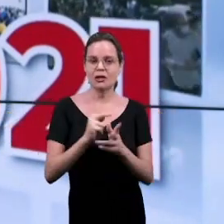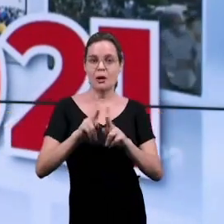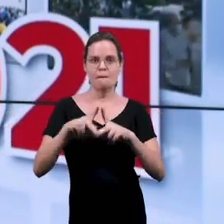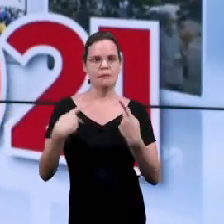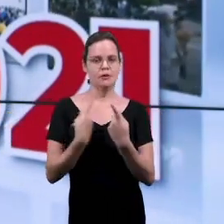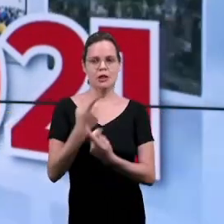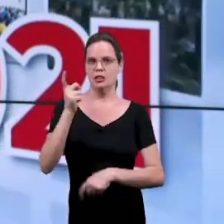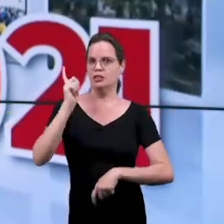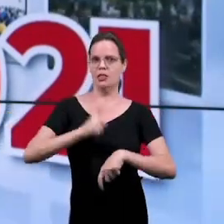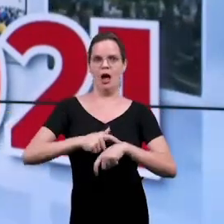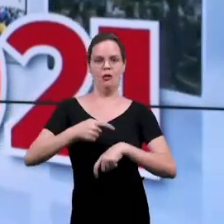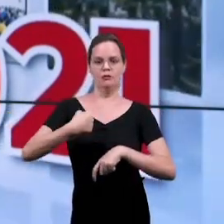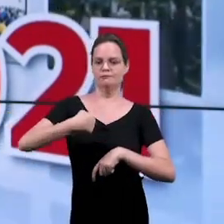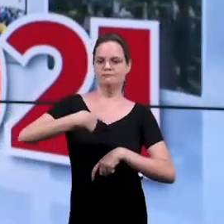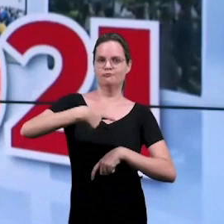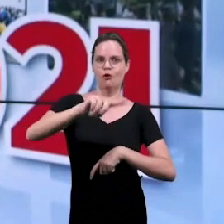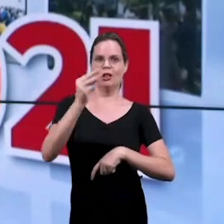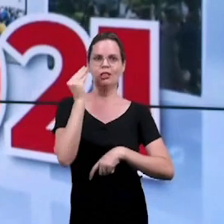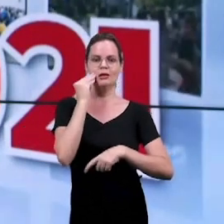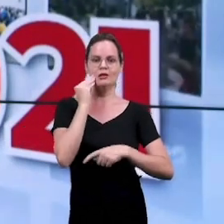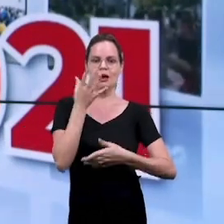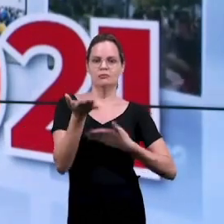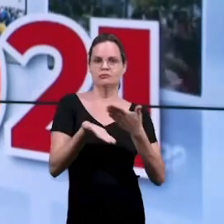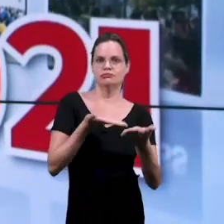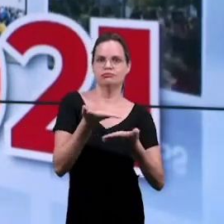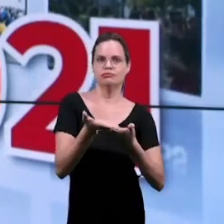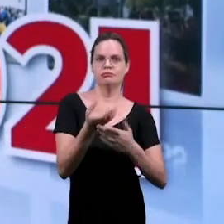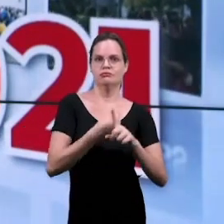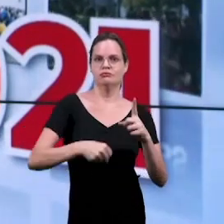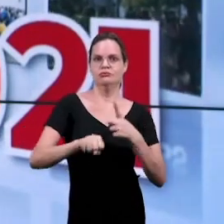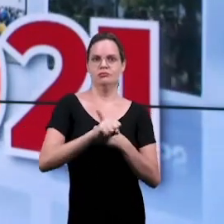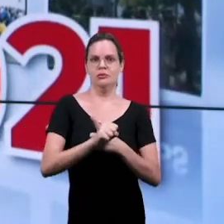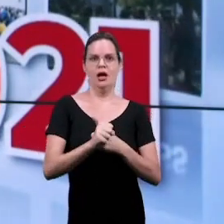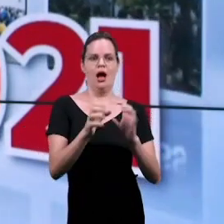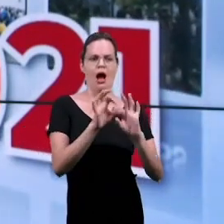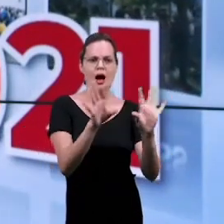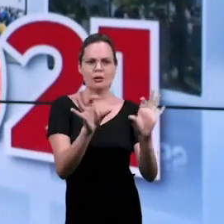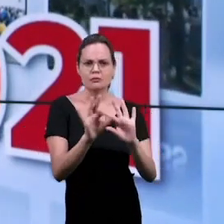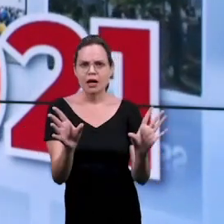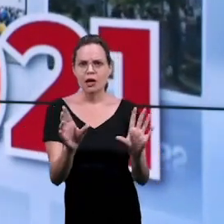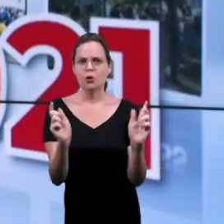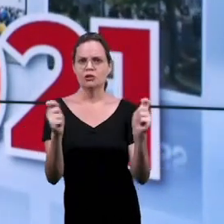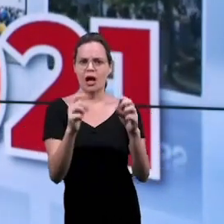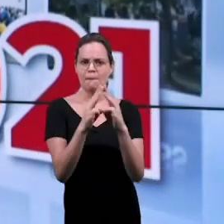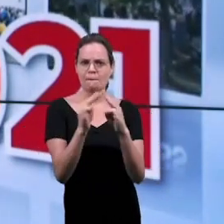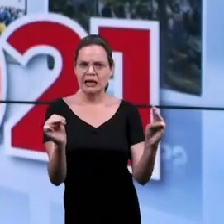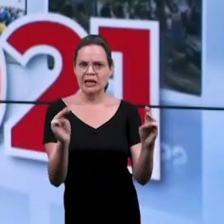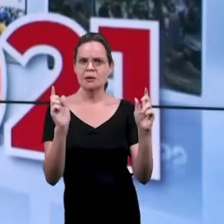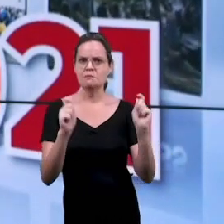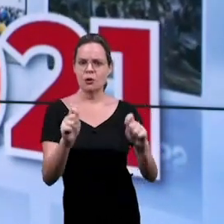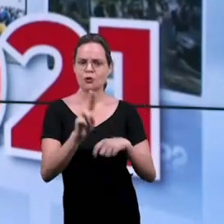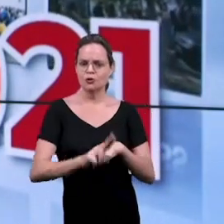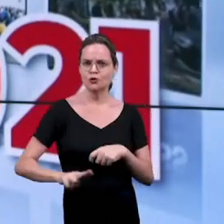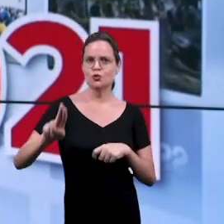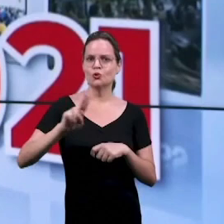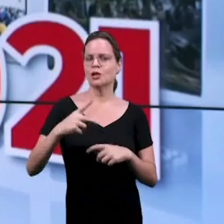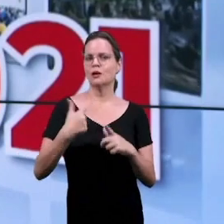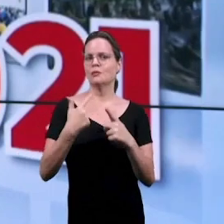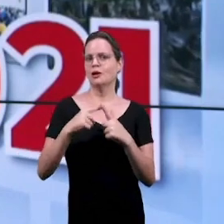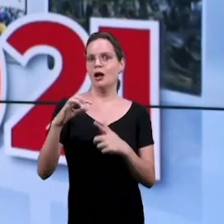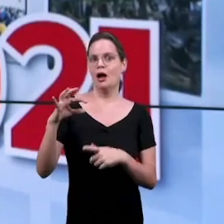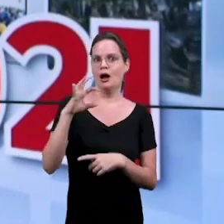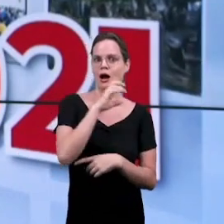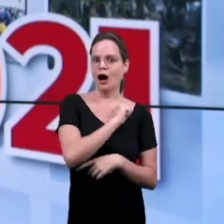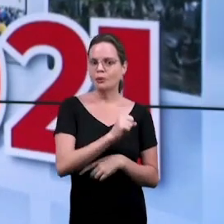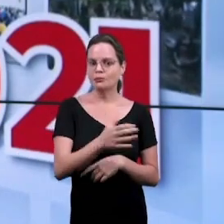fuertes lluvias. La acción del presbiterio fue inmediata, tomando la mano de la estructura de la infraestructura de la región de